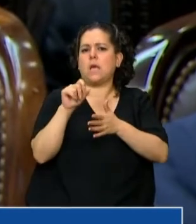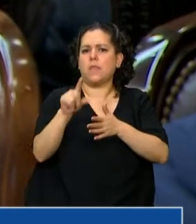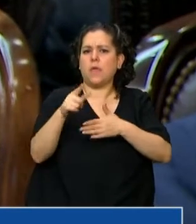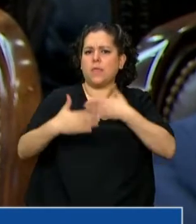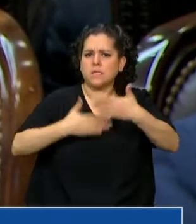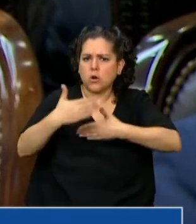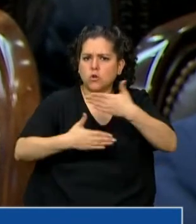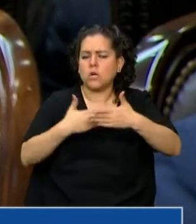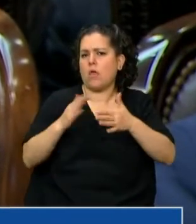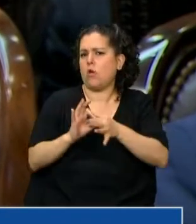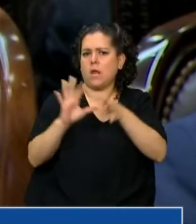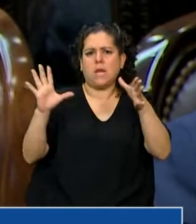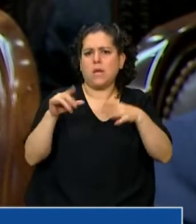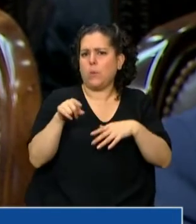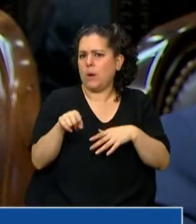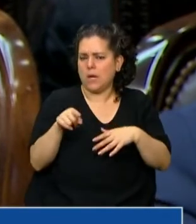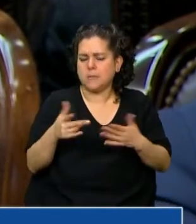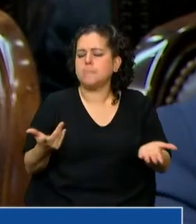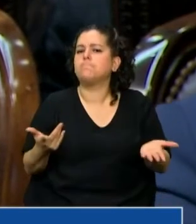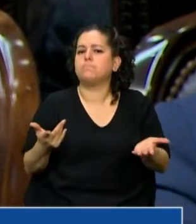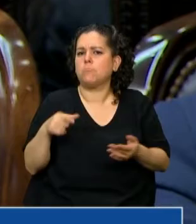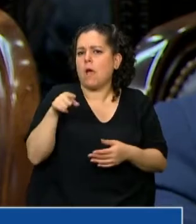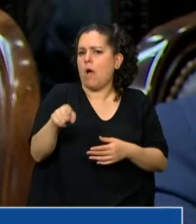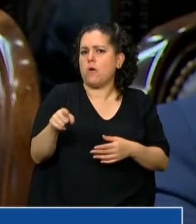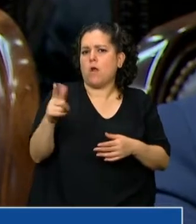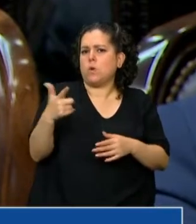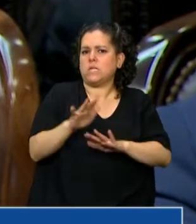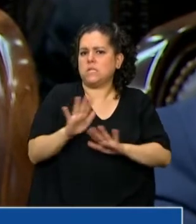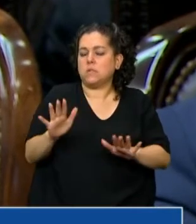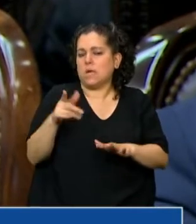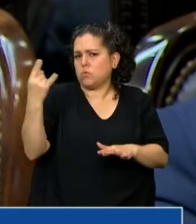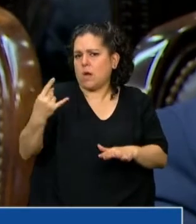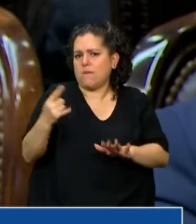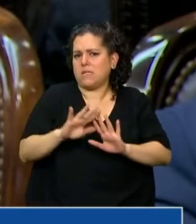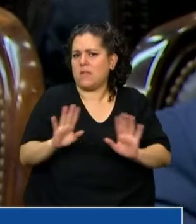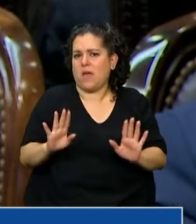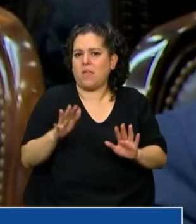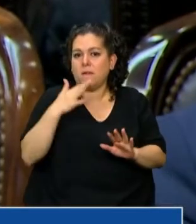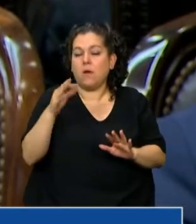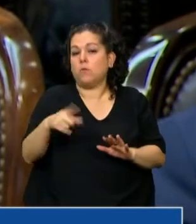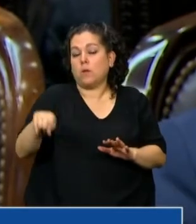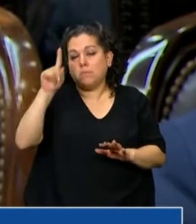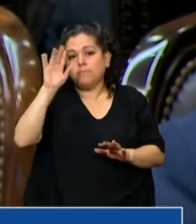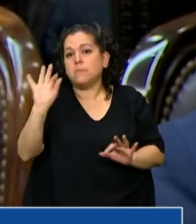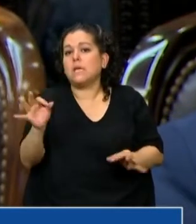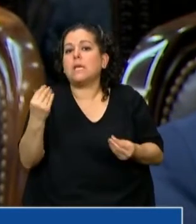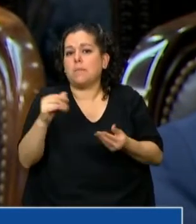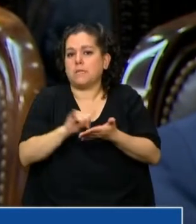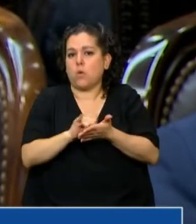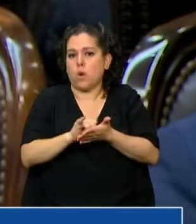desarrollados, libres, como se usa ahora, no existe esto, es absolutamente falsa. Bueno, miremos lo que pasa en Nueva York, ¿no? La